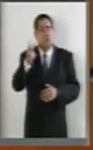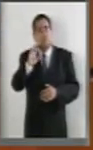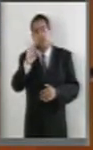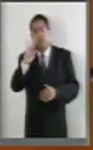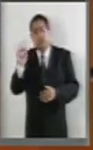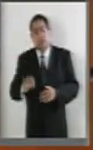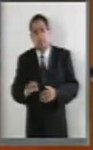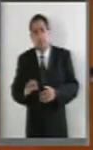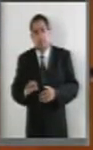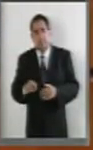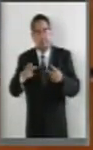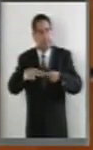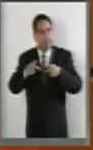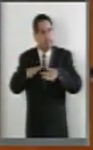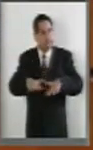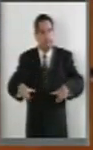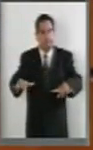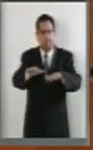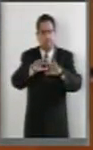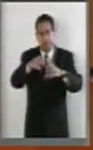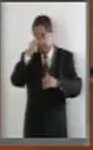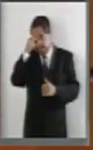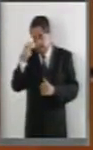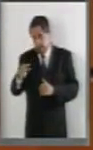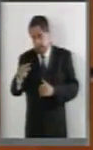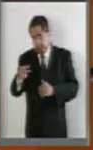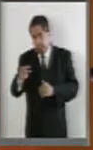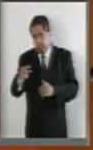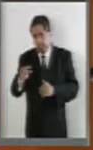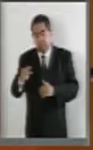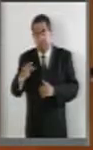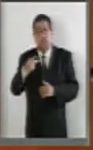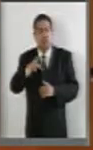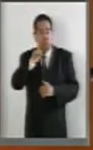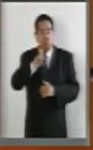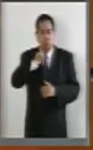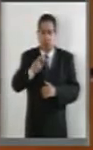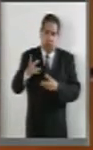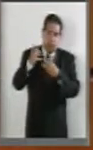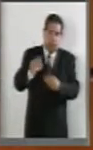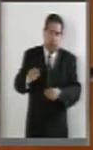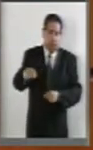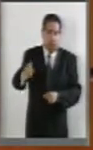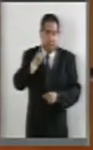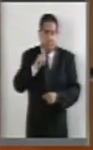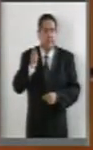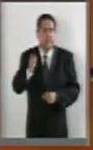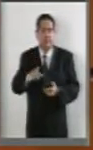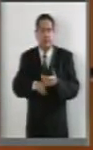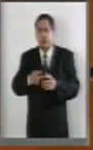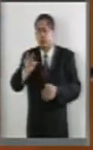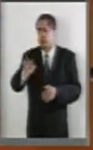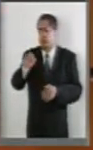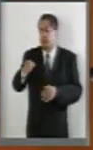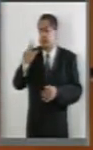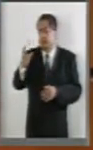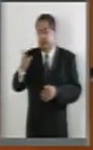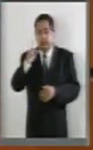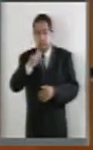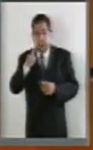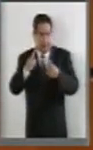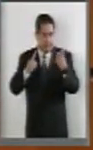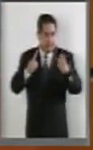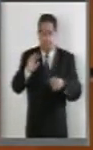51.2% de la población en México son mujeres y que de estas 43 de cada 100